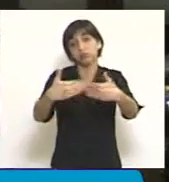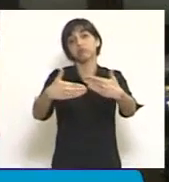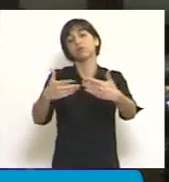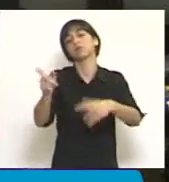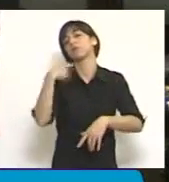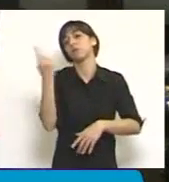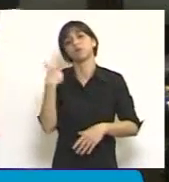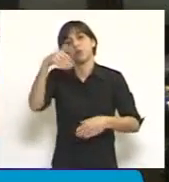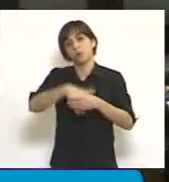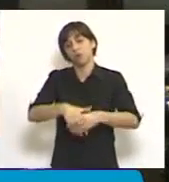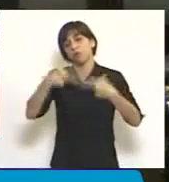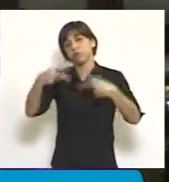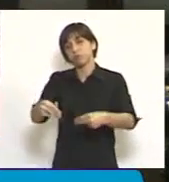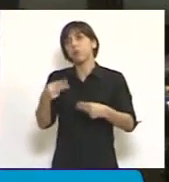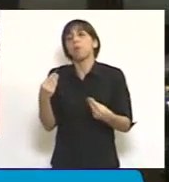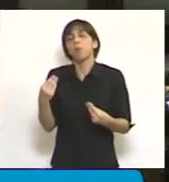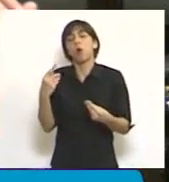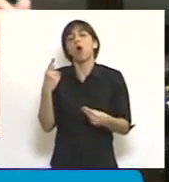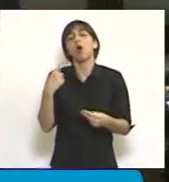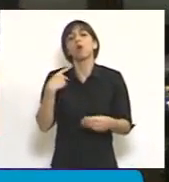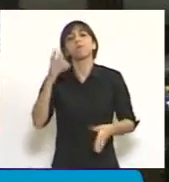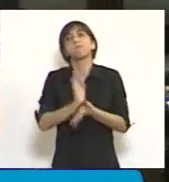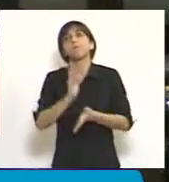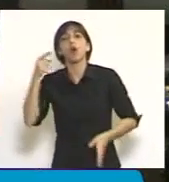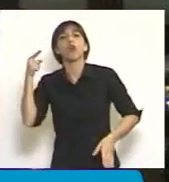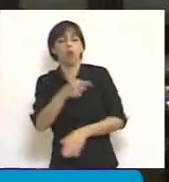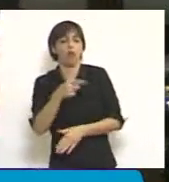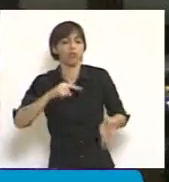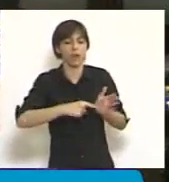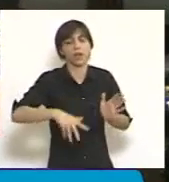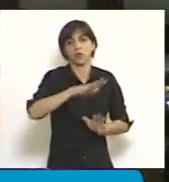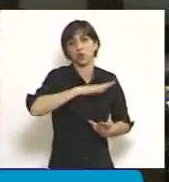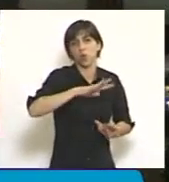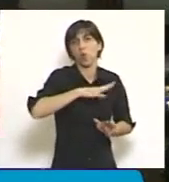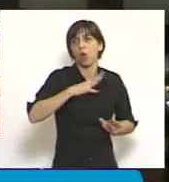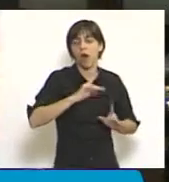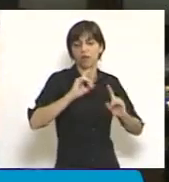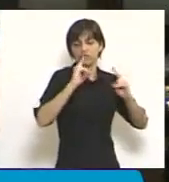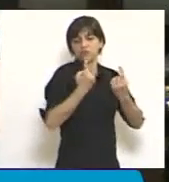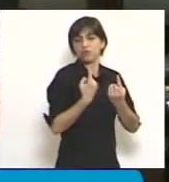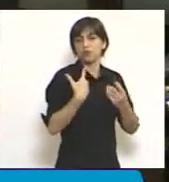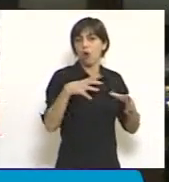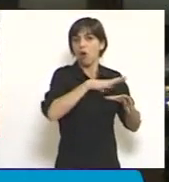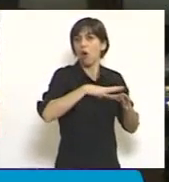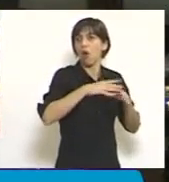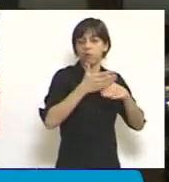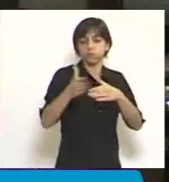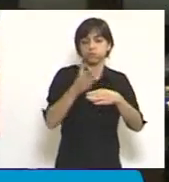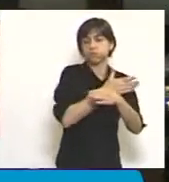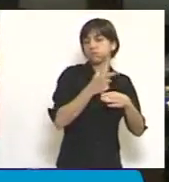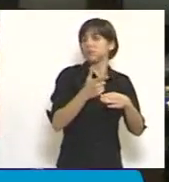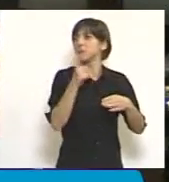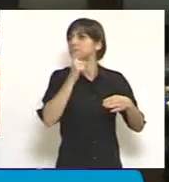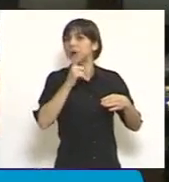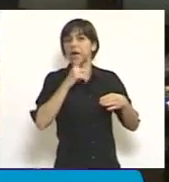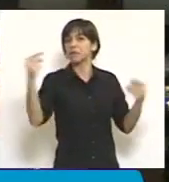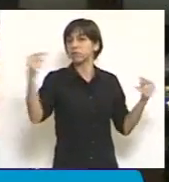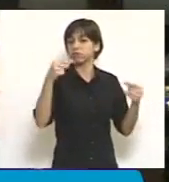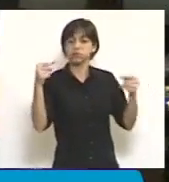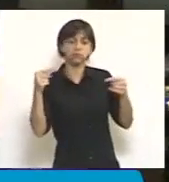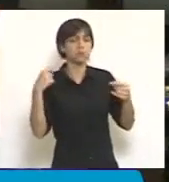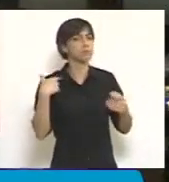Por eso, señora Presidente, los proyectos de organización y de implementación también los vamos a votar en contra. No solo